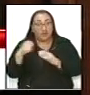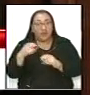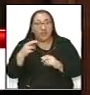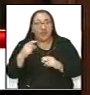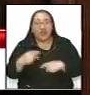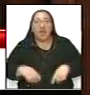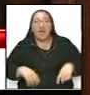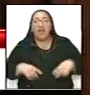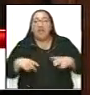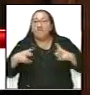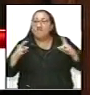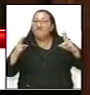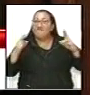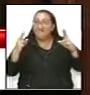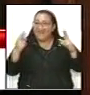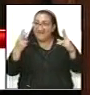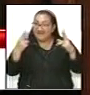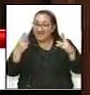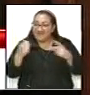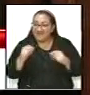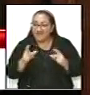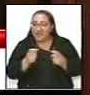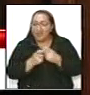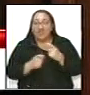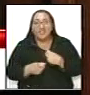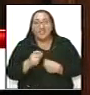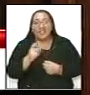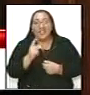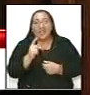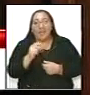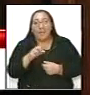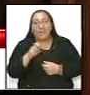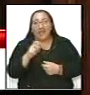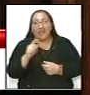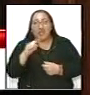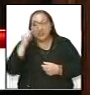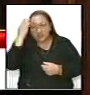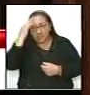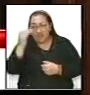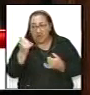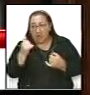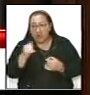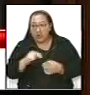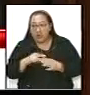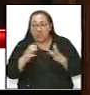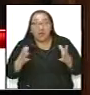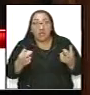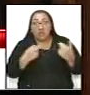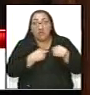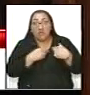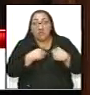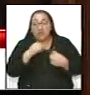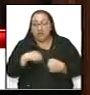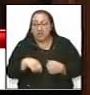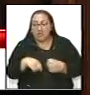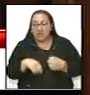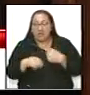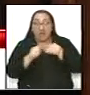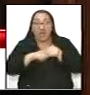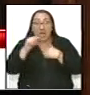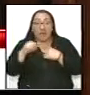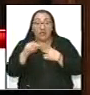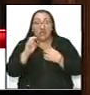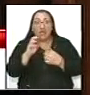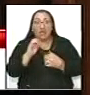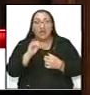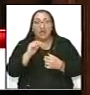Tijera, que bien lo conoce el colega Petrosi. Y asimismo, hoy, una gran representante del ANDE, como Inés